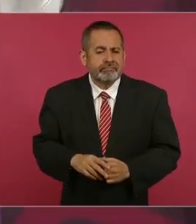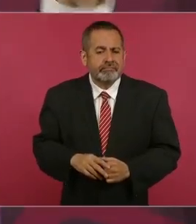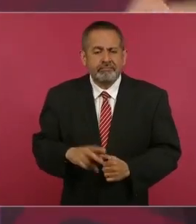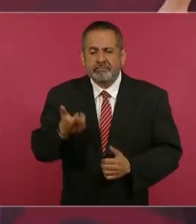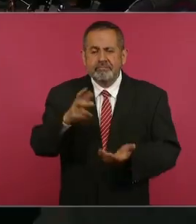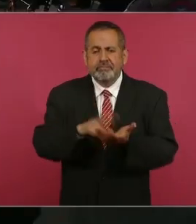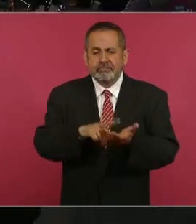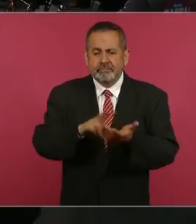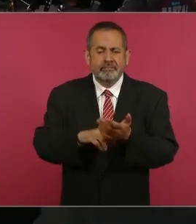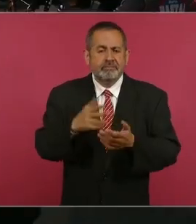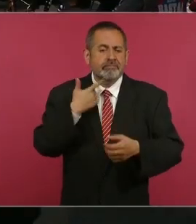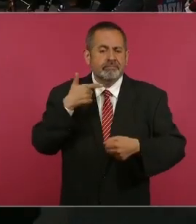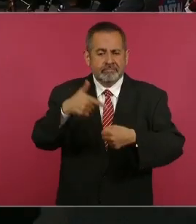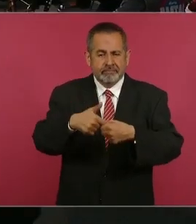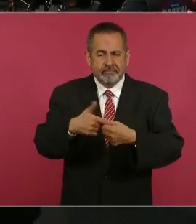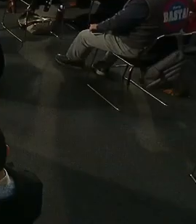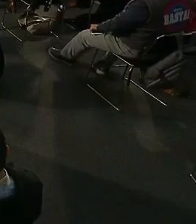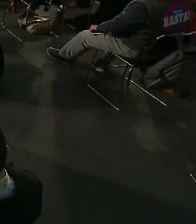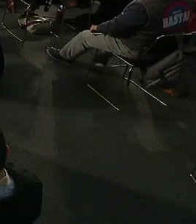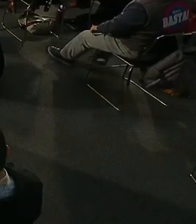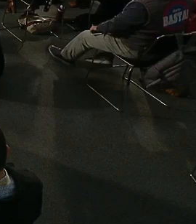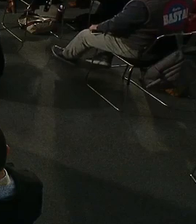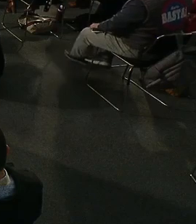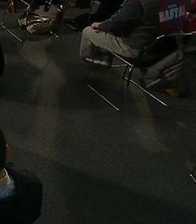¿Cuánto cuesta un litro de gasolina?